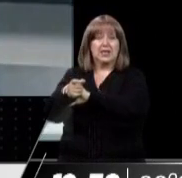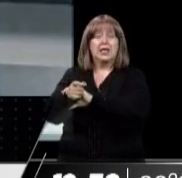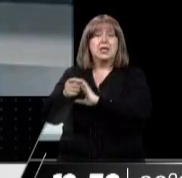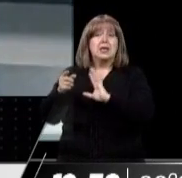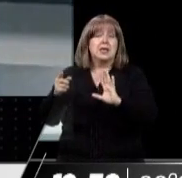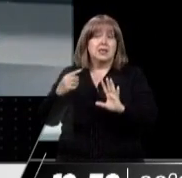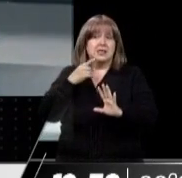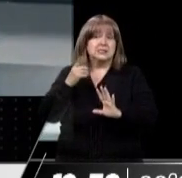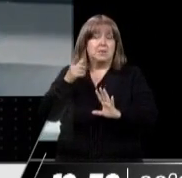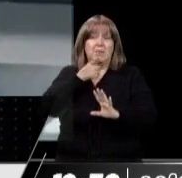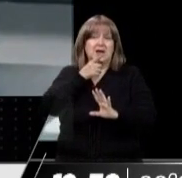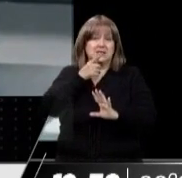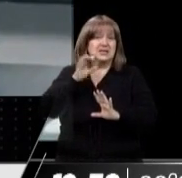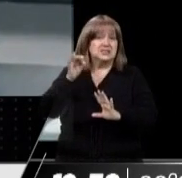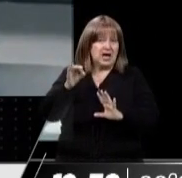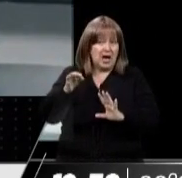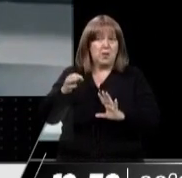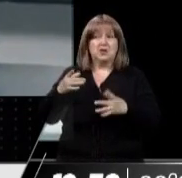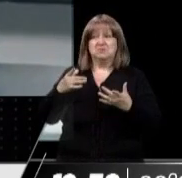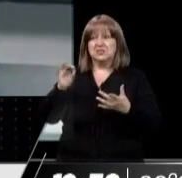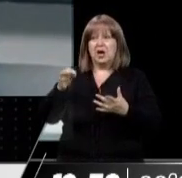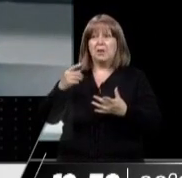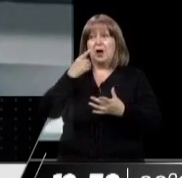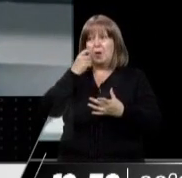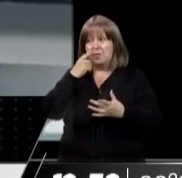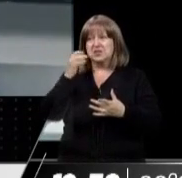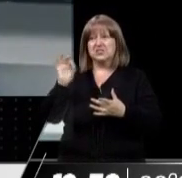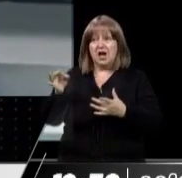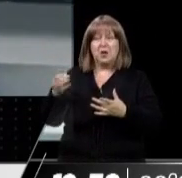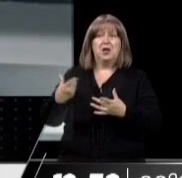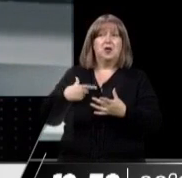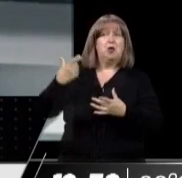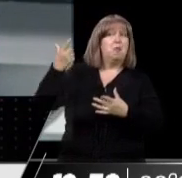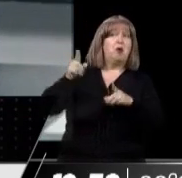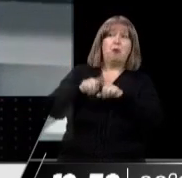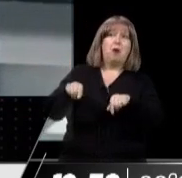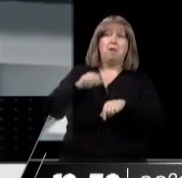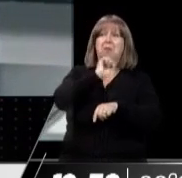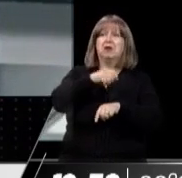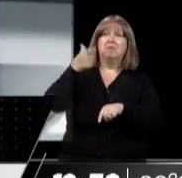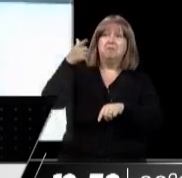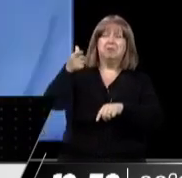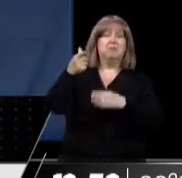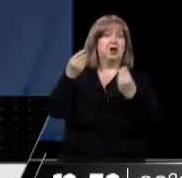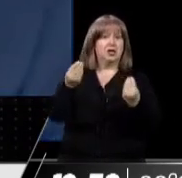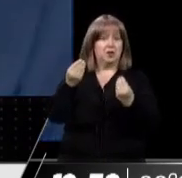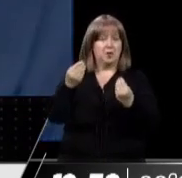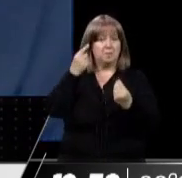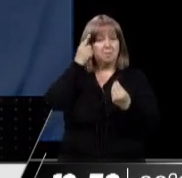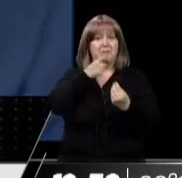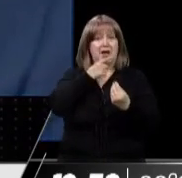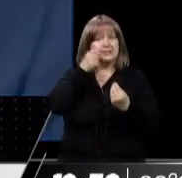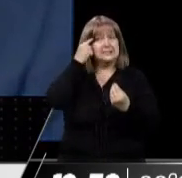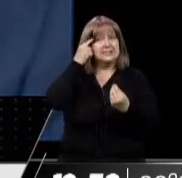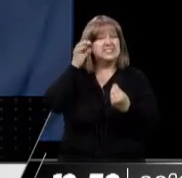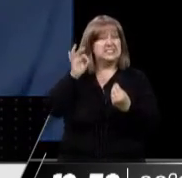dispuesto a eso, es decir, a poner en riesgo su vida o su libertad para lograr su objetivo, es muy difícil predecirlo. Se